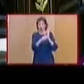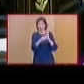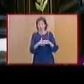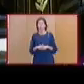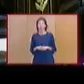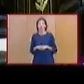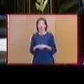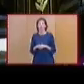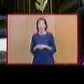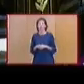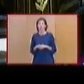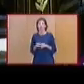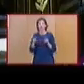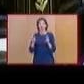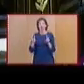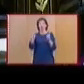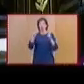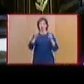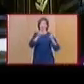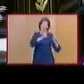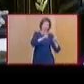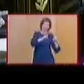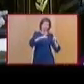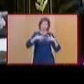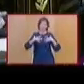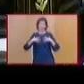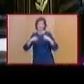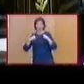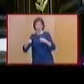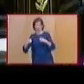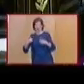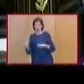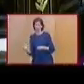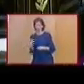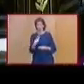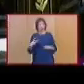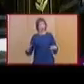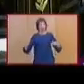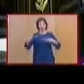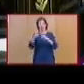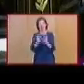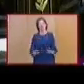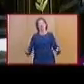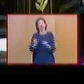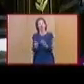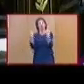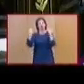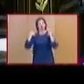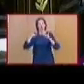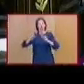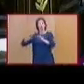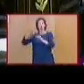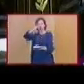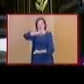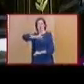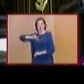En materia sanitaria y educativa, yo no voy a hacer ningún recorte porque eso es competencia de las comunidades autónomas, como usted conoce muy bien. El